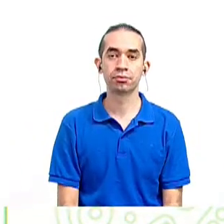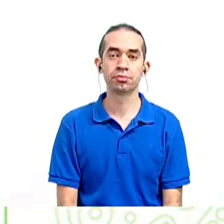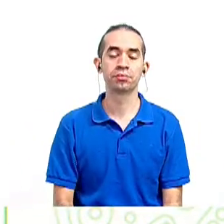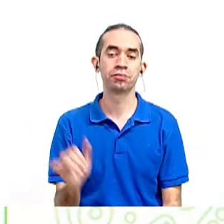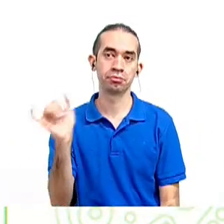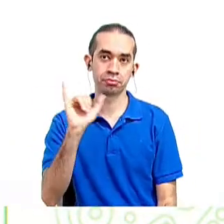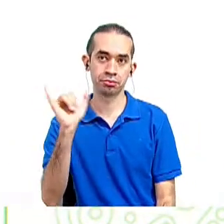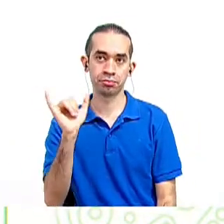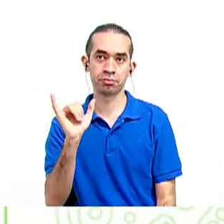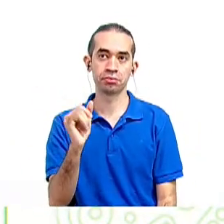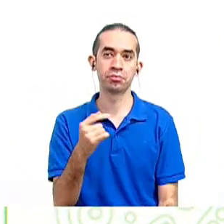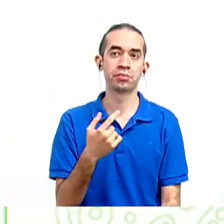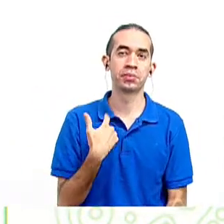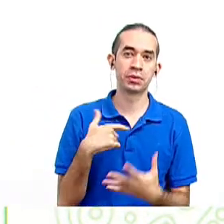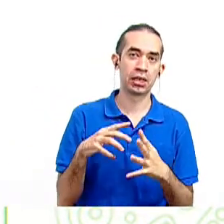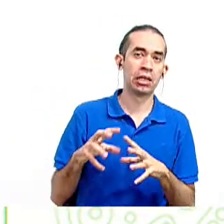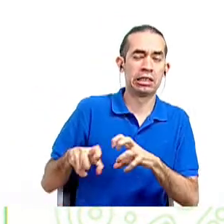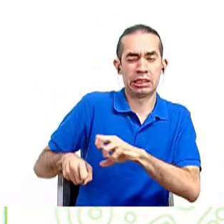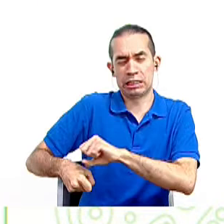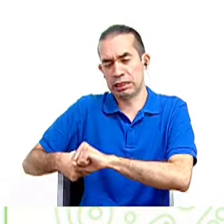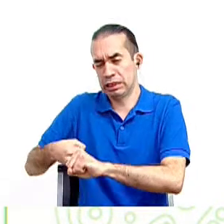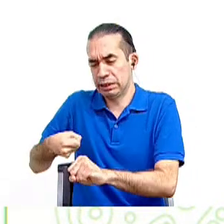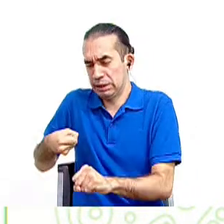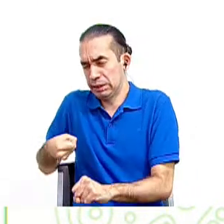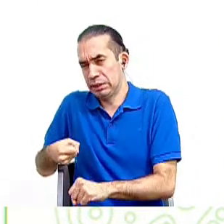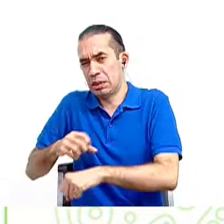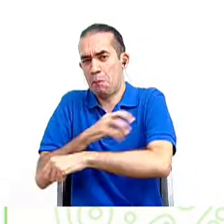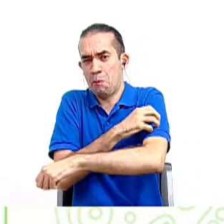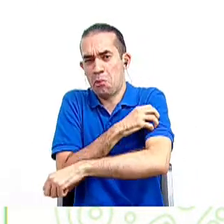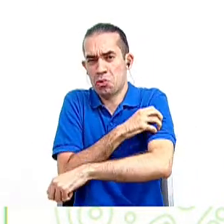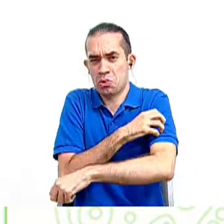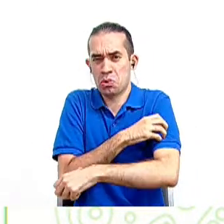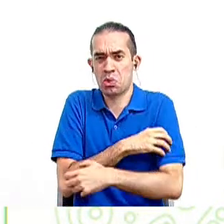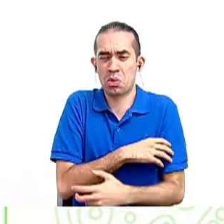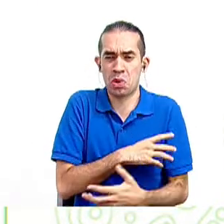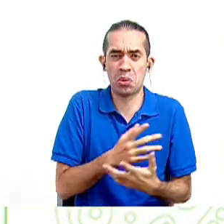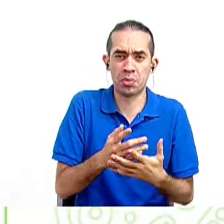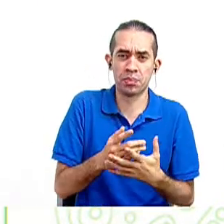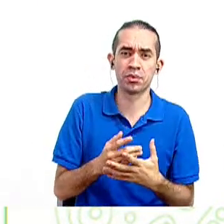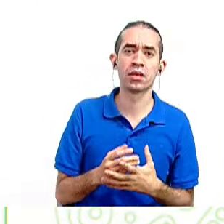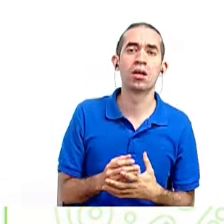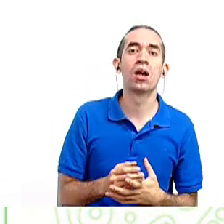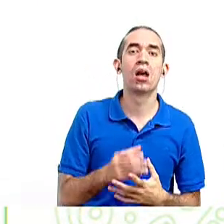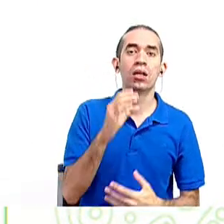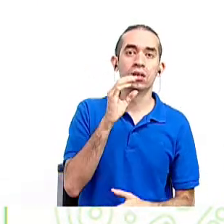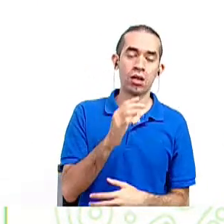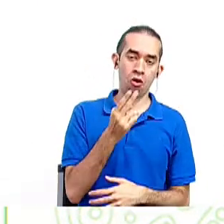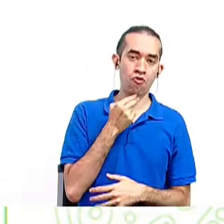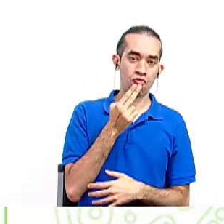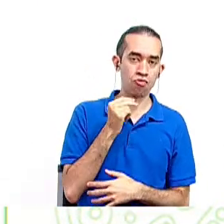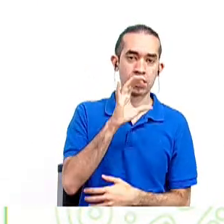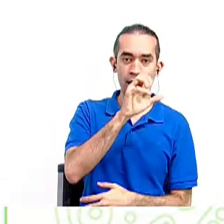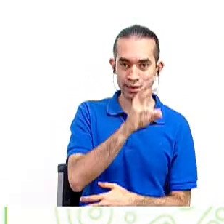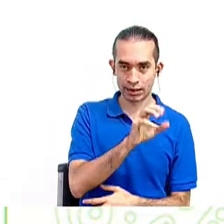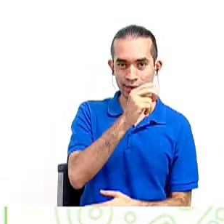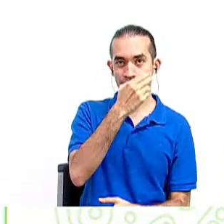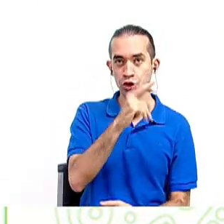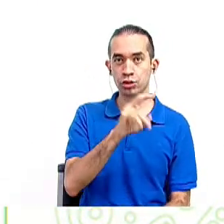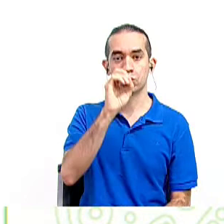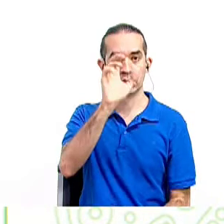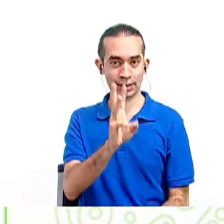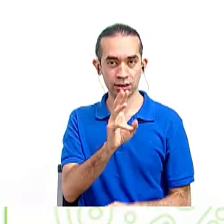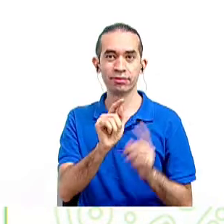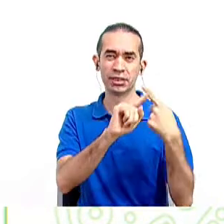Otra cosa que pasó fue cuando nos arratonamos. Resulta que eso pasa cuando yo tengo glucosa y por medio de diferentes